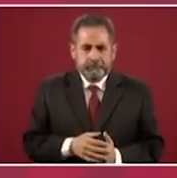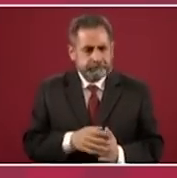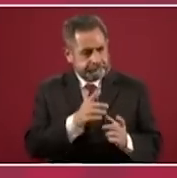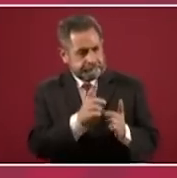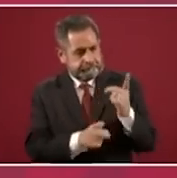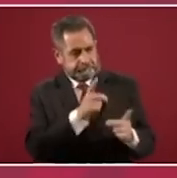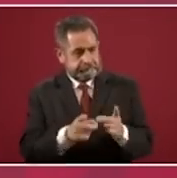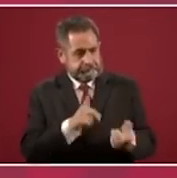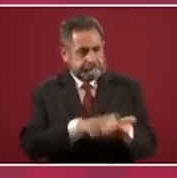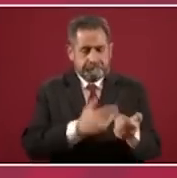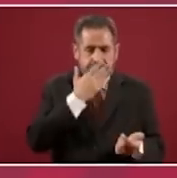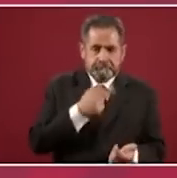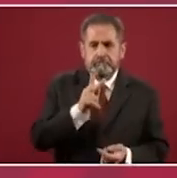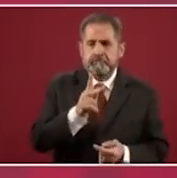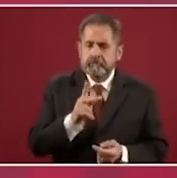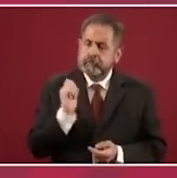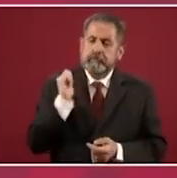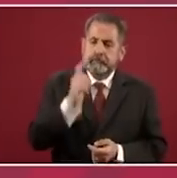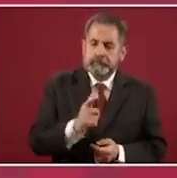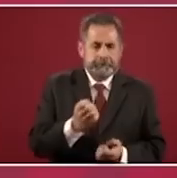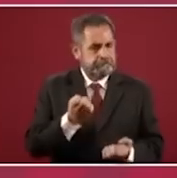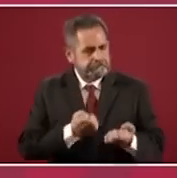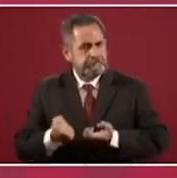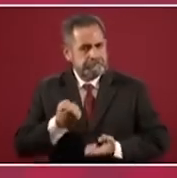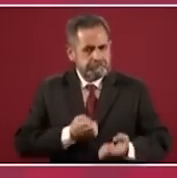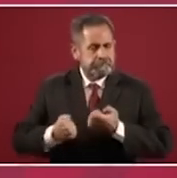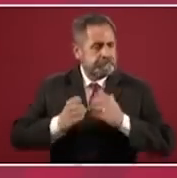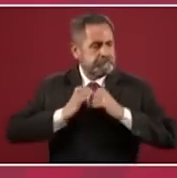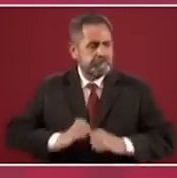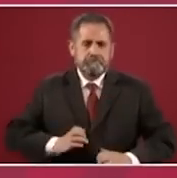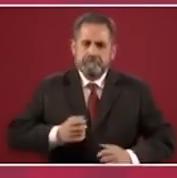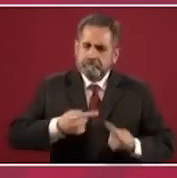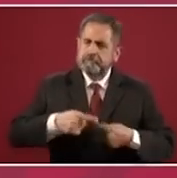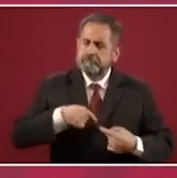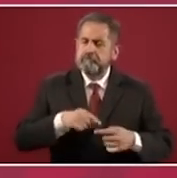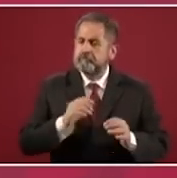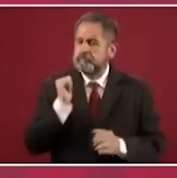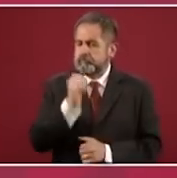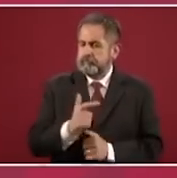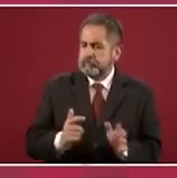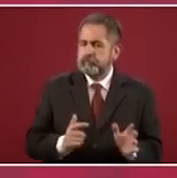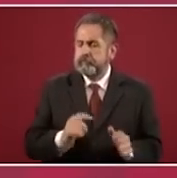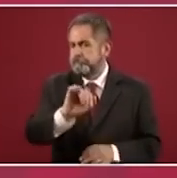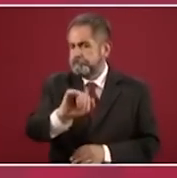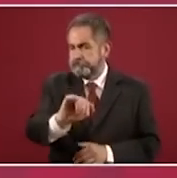un deporte, que sí haya cuando menos activación física. De hecho, todas las escuelas en este